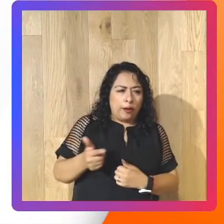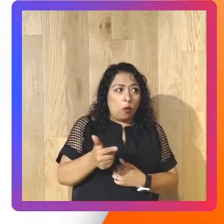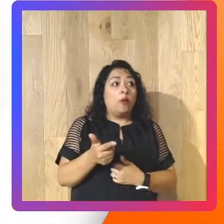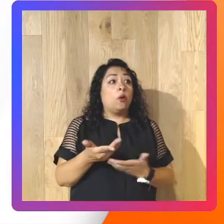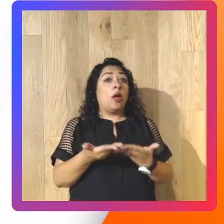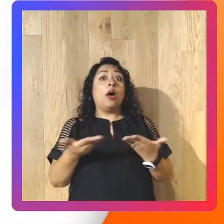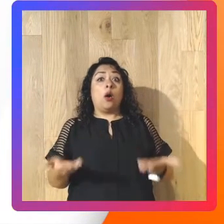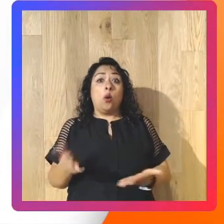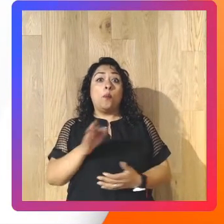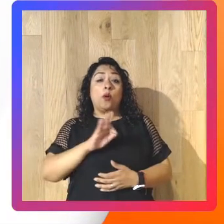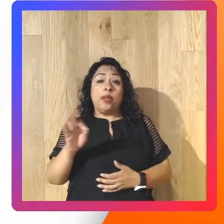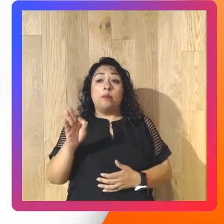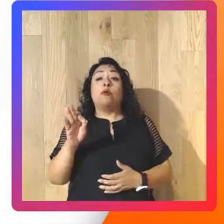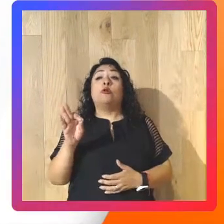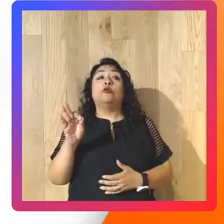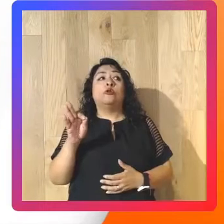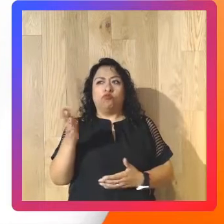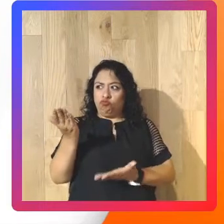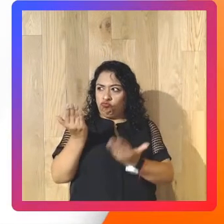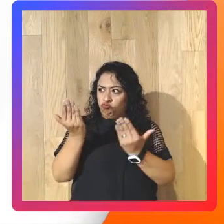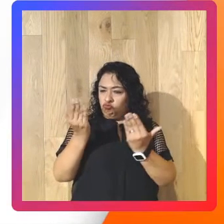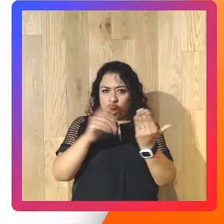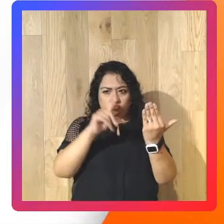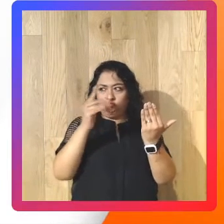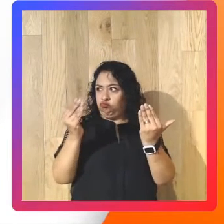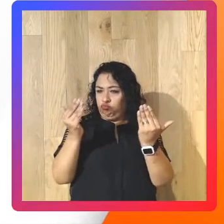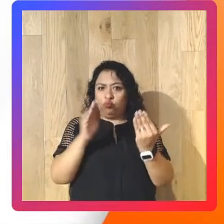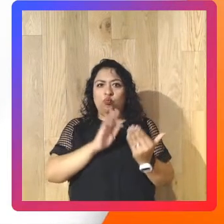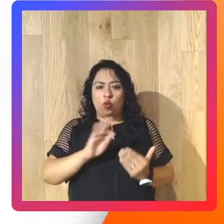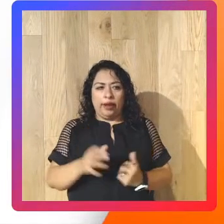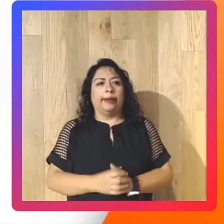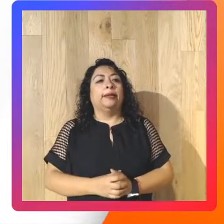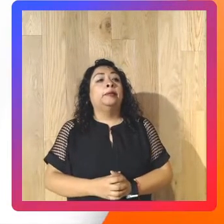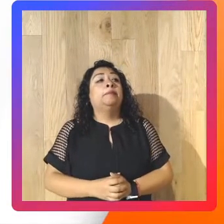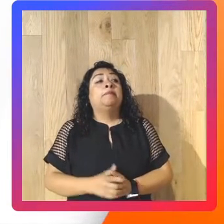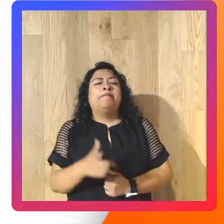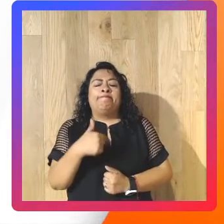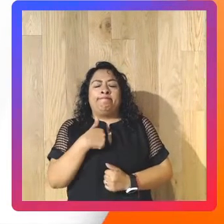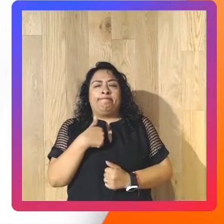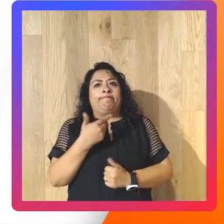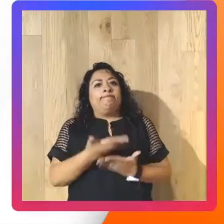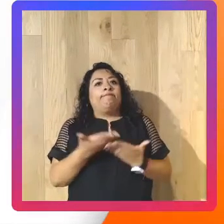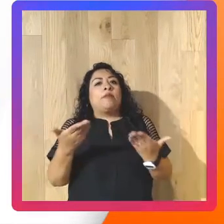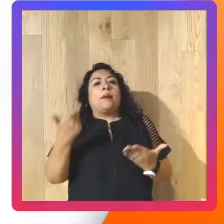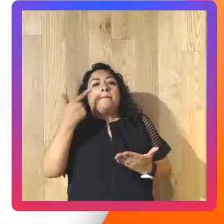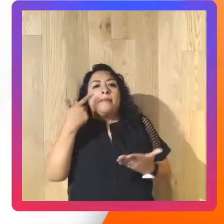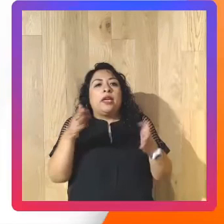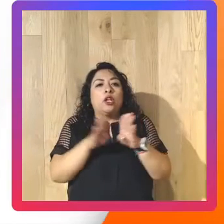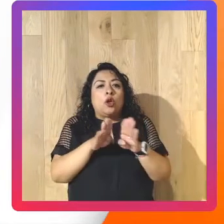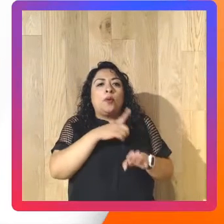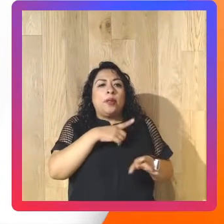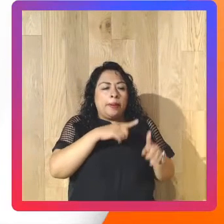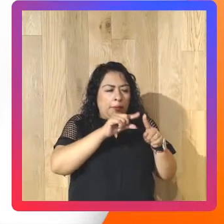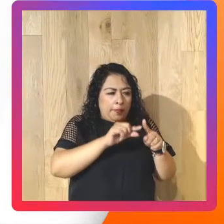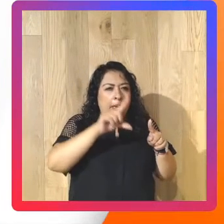bueno, ya podemos medirnos y compararnos. Esta parte me lleva a lo que son las mediciones y